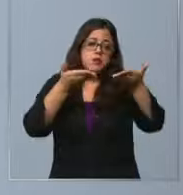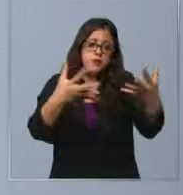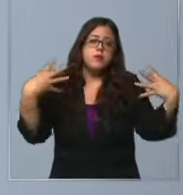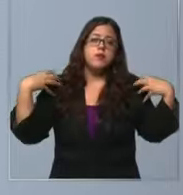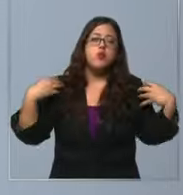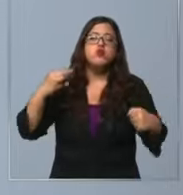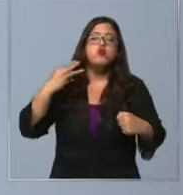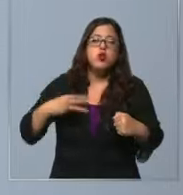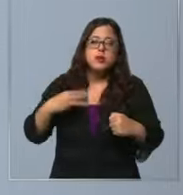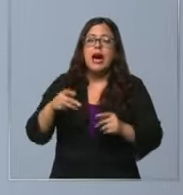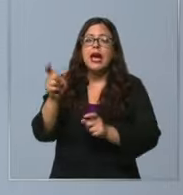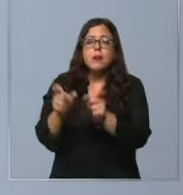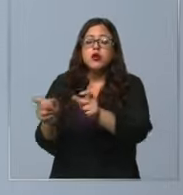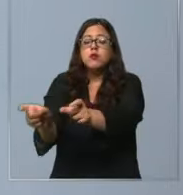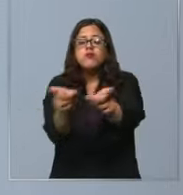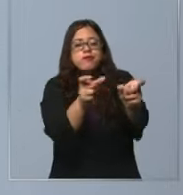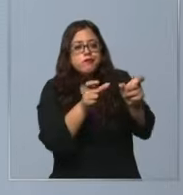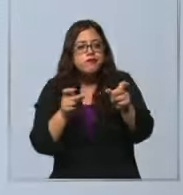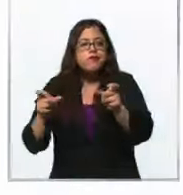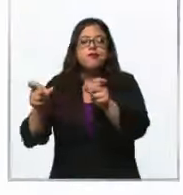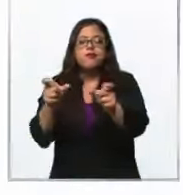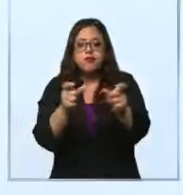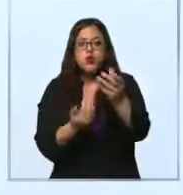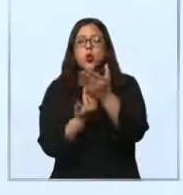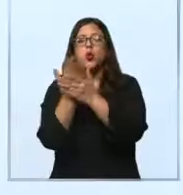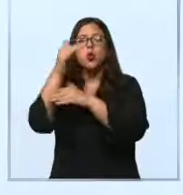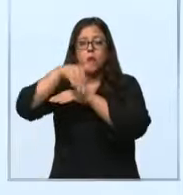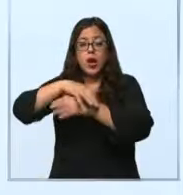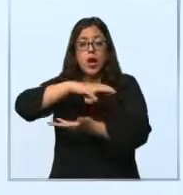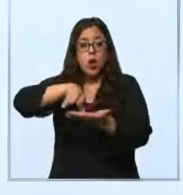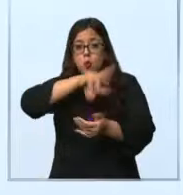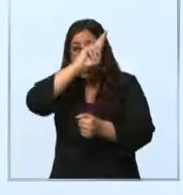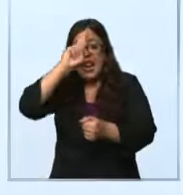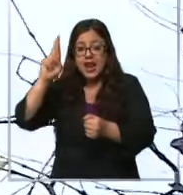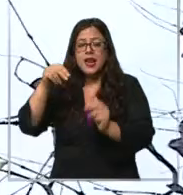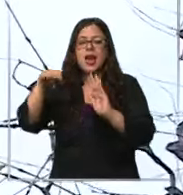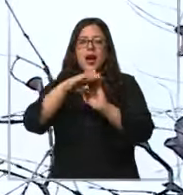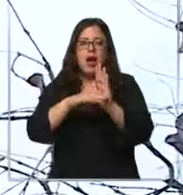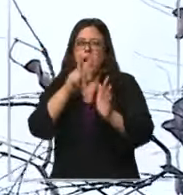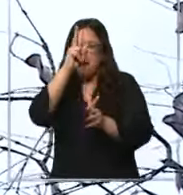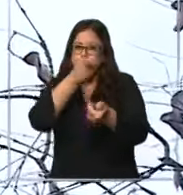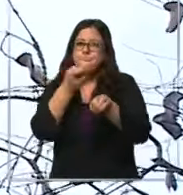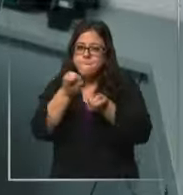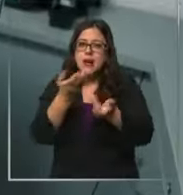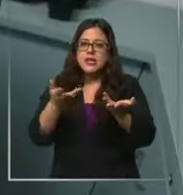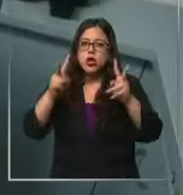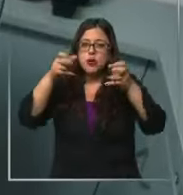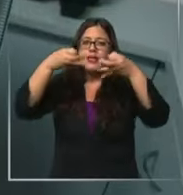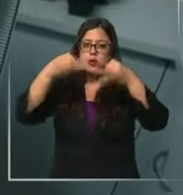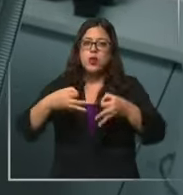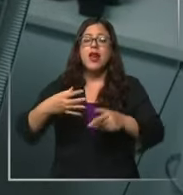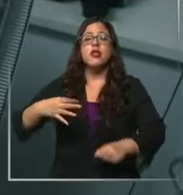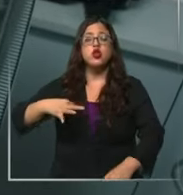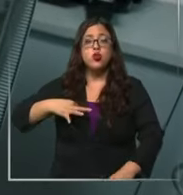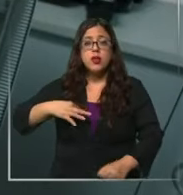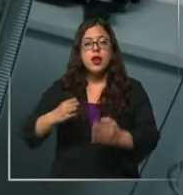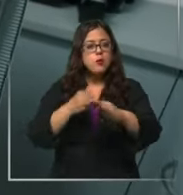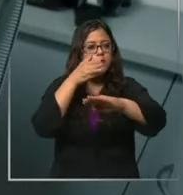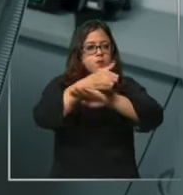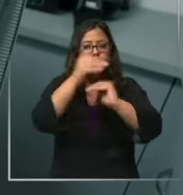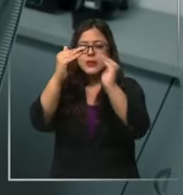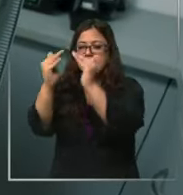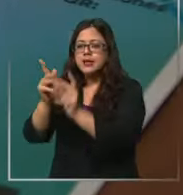municipalidad y patrulleros hacen rondas a lo largo del día. En La Reina implementan un programa similar. Seguridad Ciudadana visita las casas